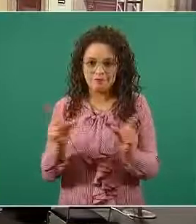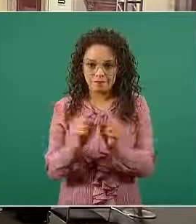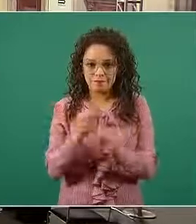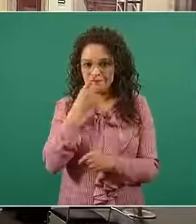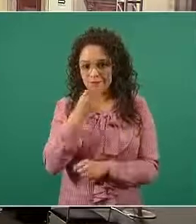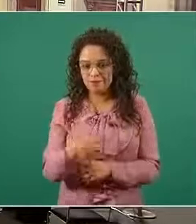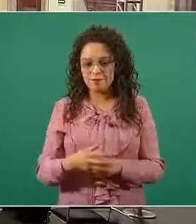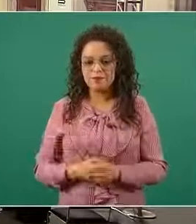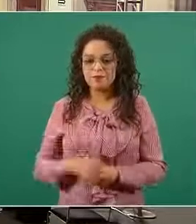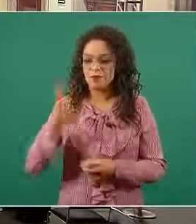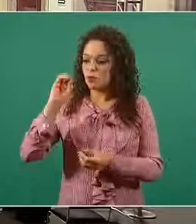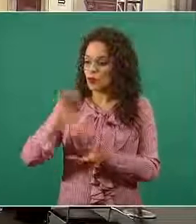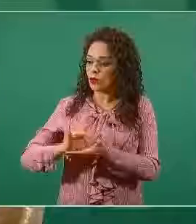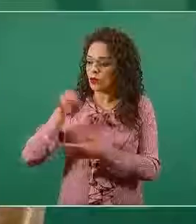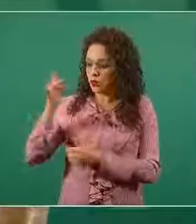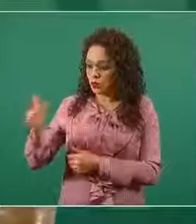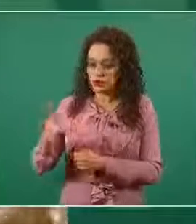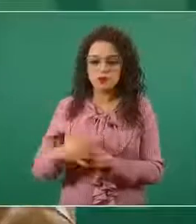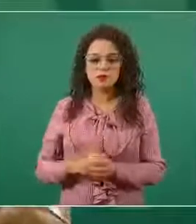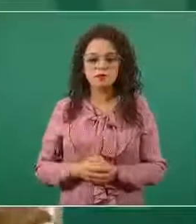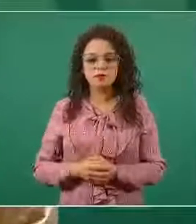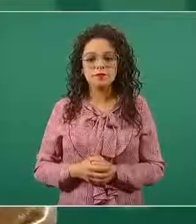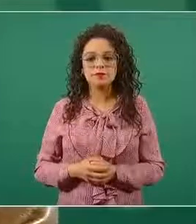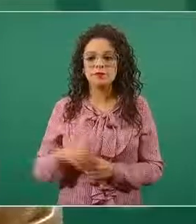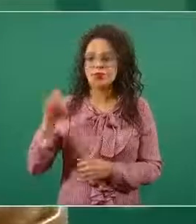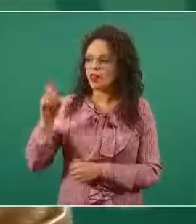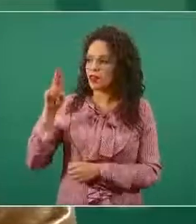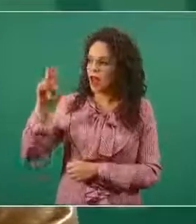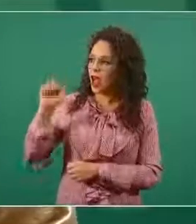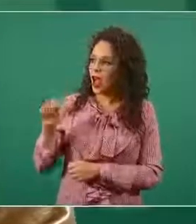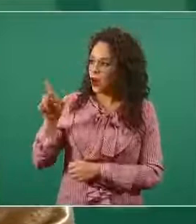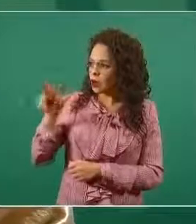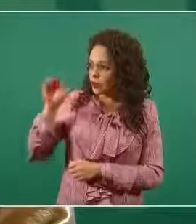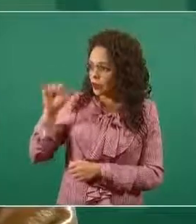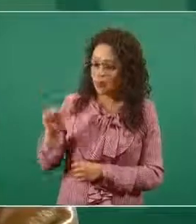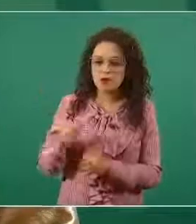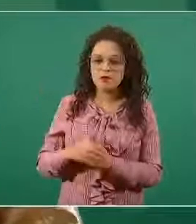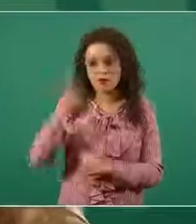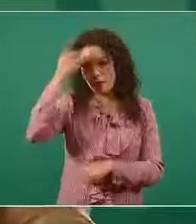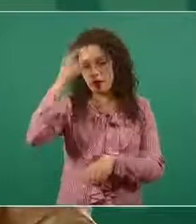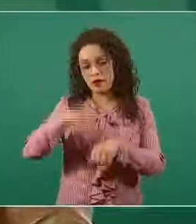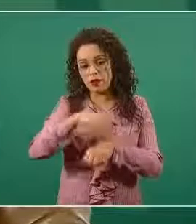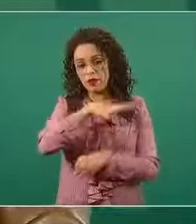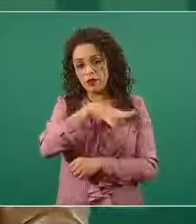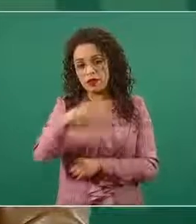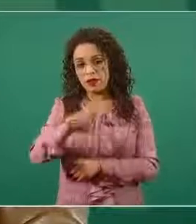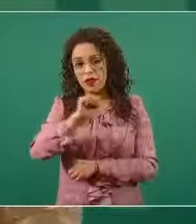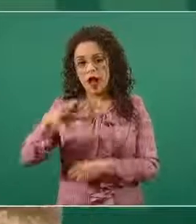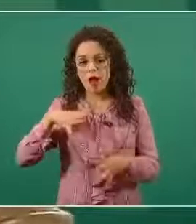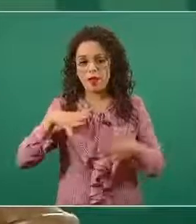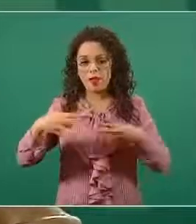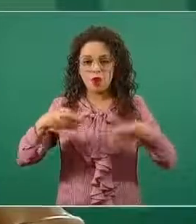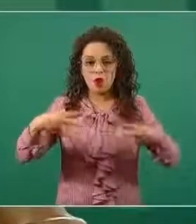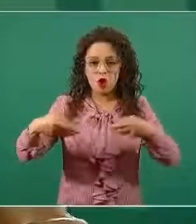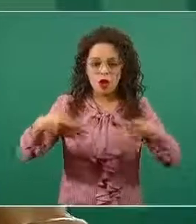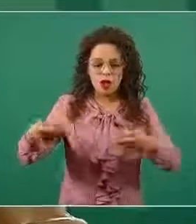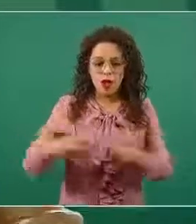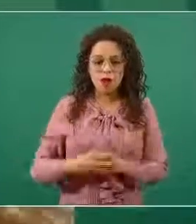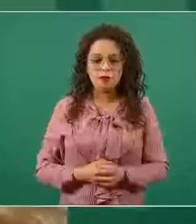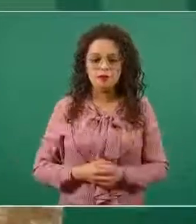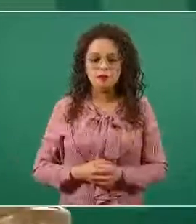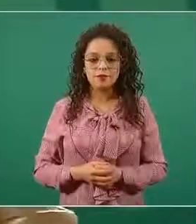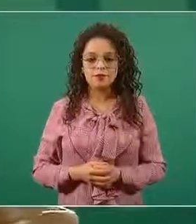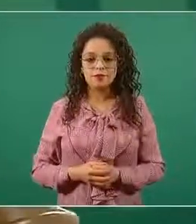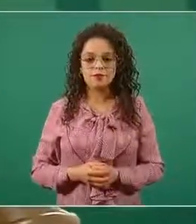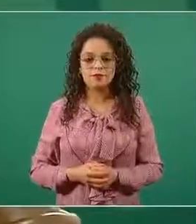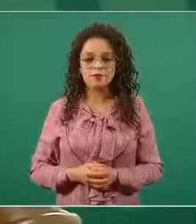Muchísimas gracias. Agradecemos al doctor José Luis Alomía Segarra, director general de Epidemiología. Y